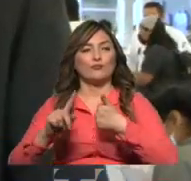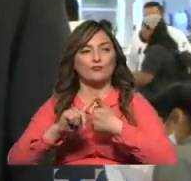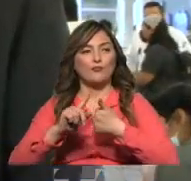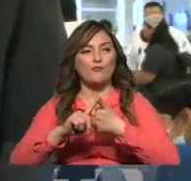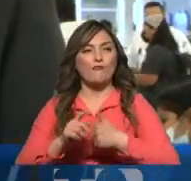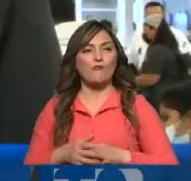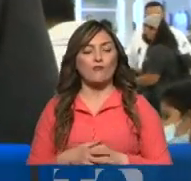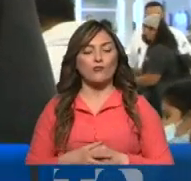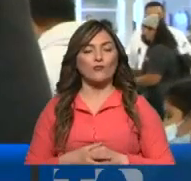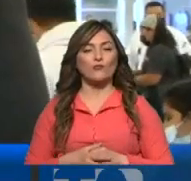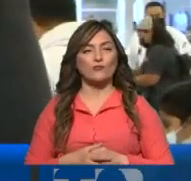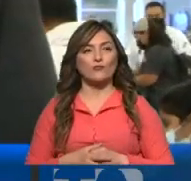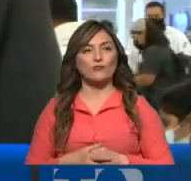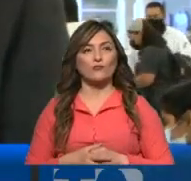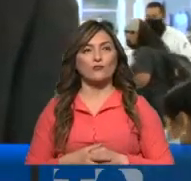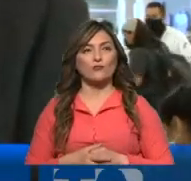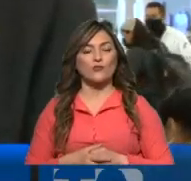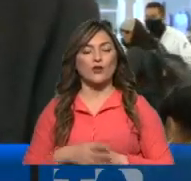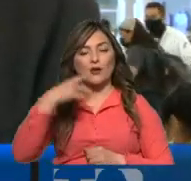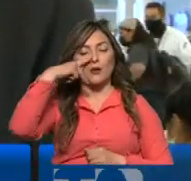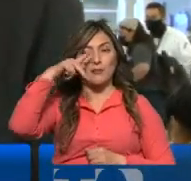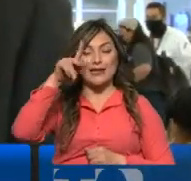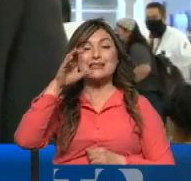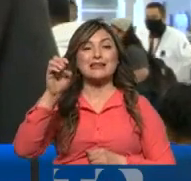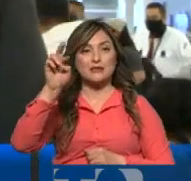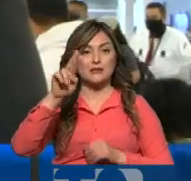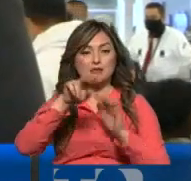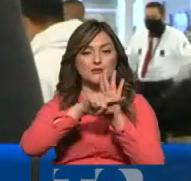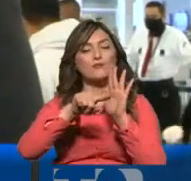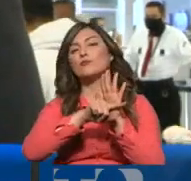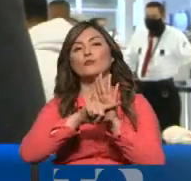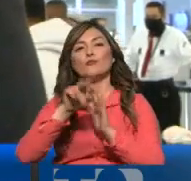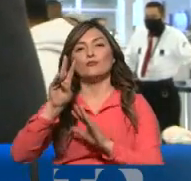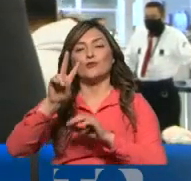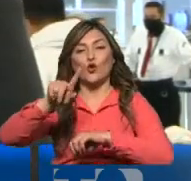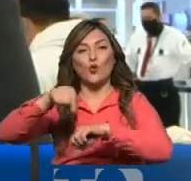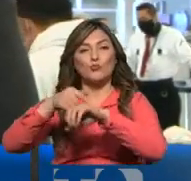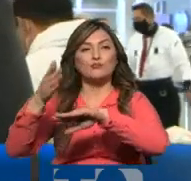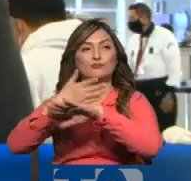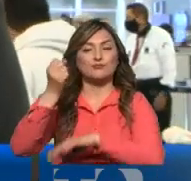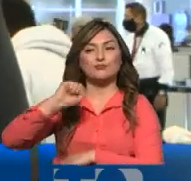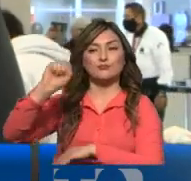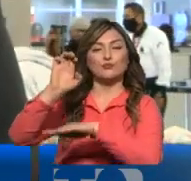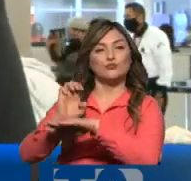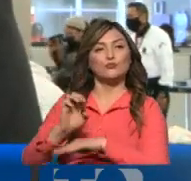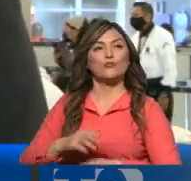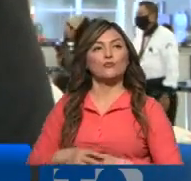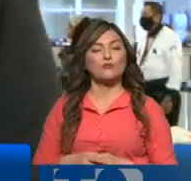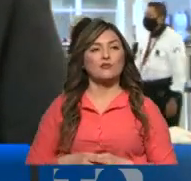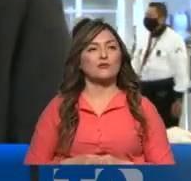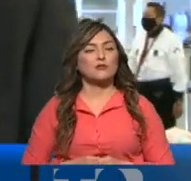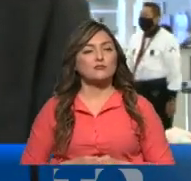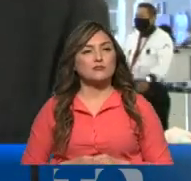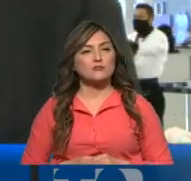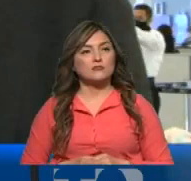presentar ya sea una prueba PCR negativa tomada dentro de las 72 horas previas al viaje al Ecuador. También puede